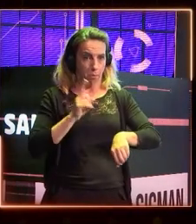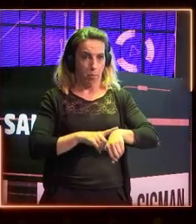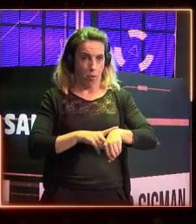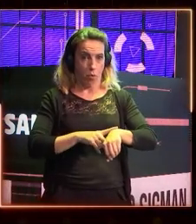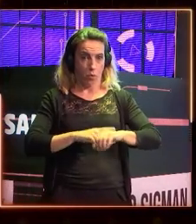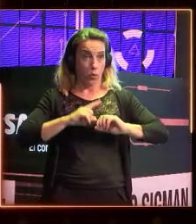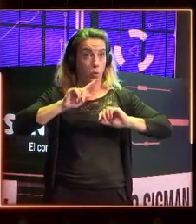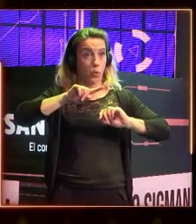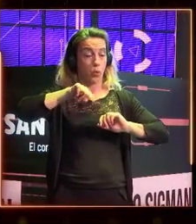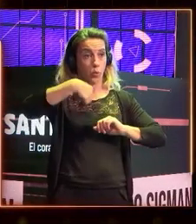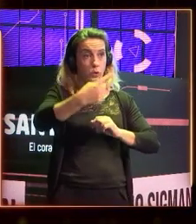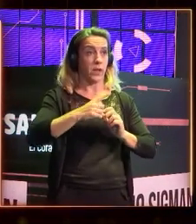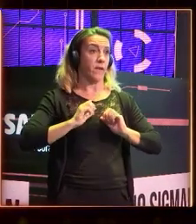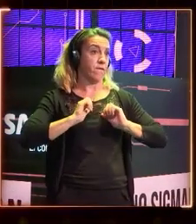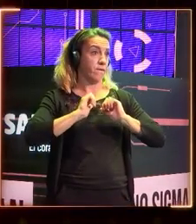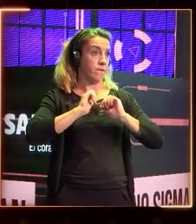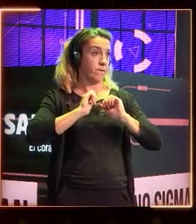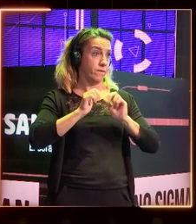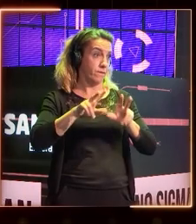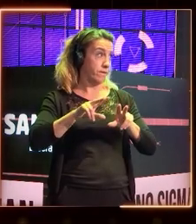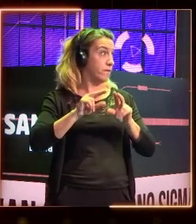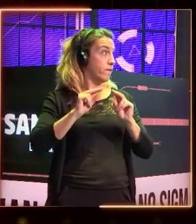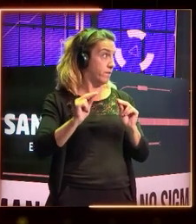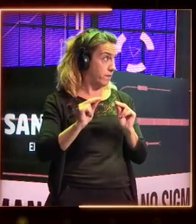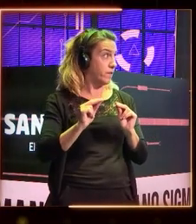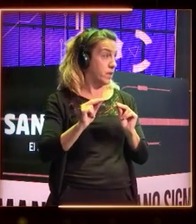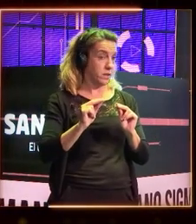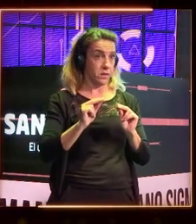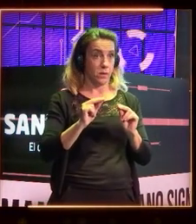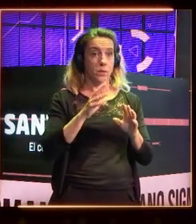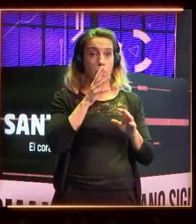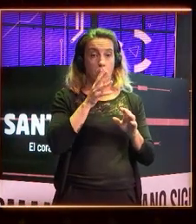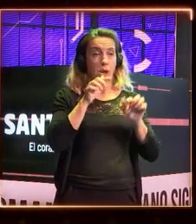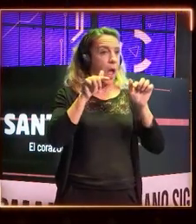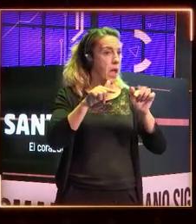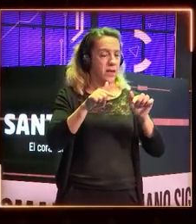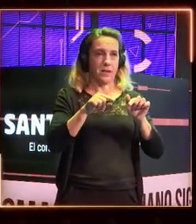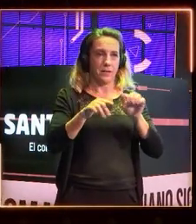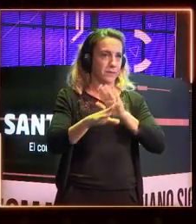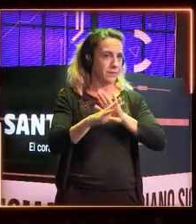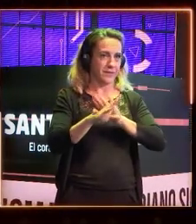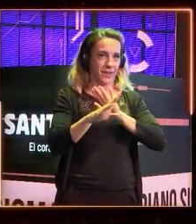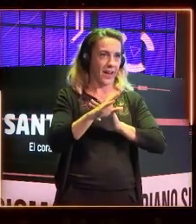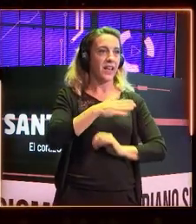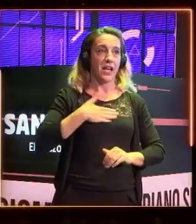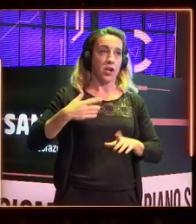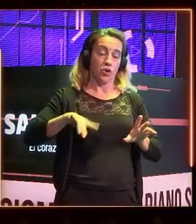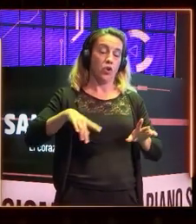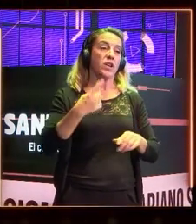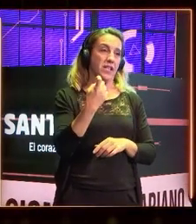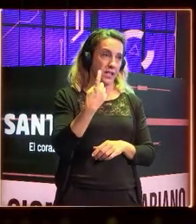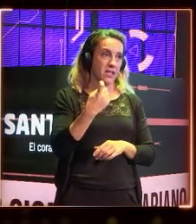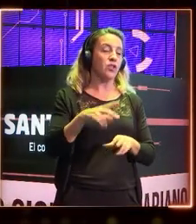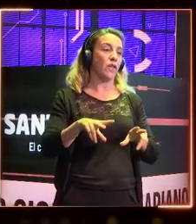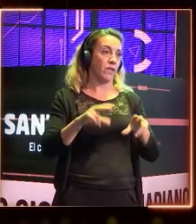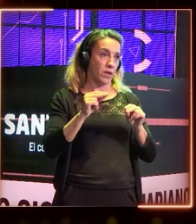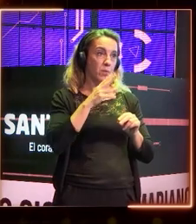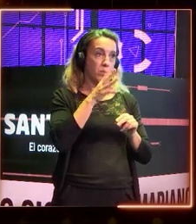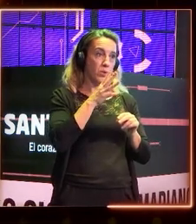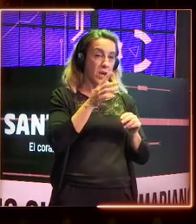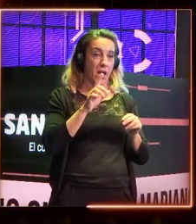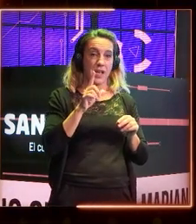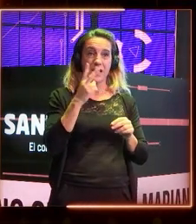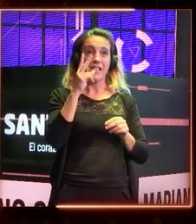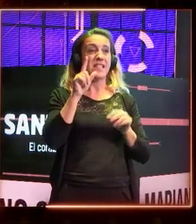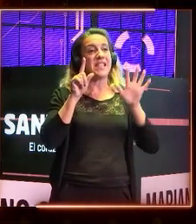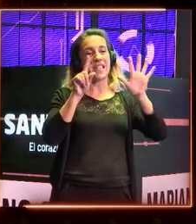terminar y lo que les pido corazón es que cuando llegue a tiempo terminen porque créanme que ahí no van a querer terminar y yo necesito que terminen porque en 6 minutos yo me tengo que ir de este escenario